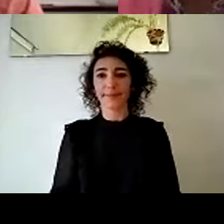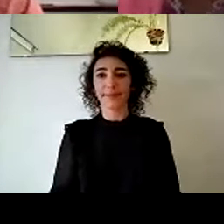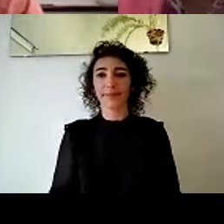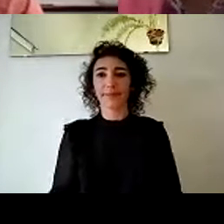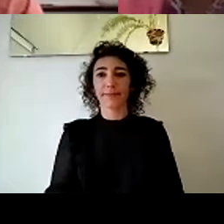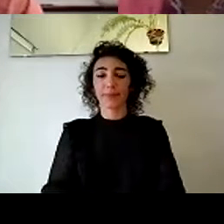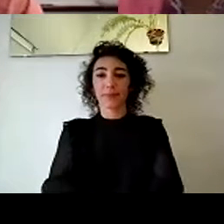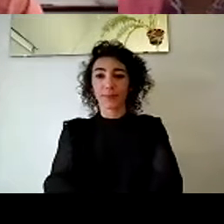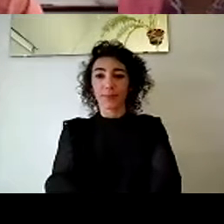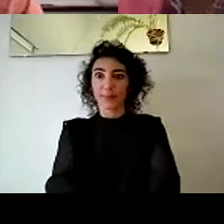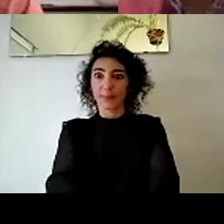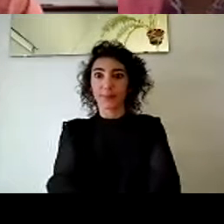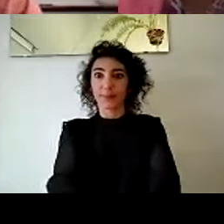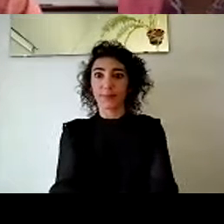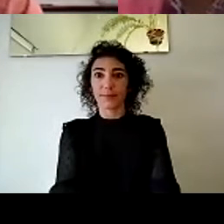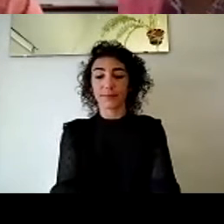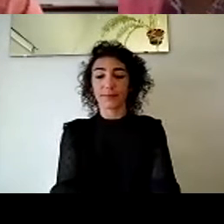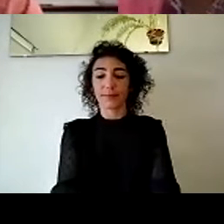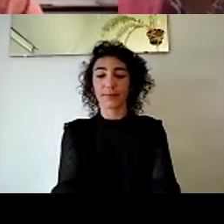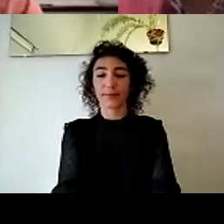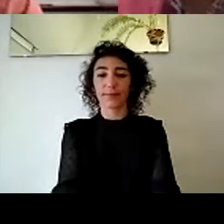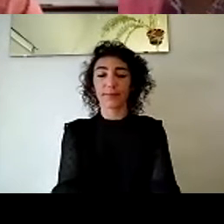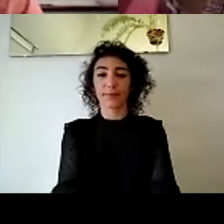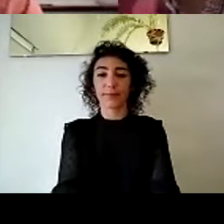Sí. Yo.